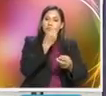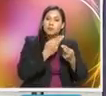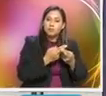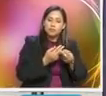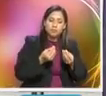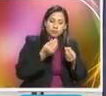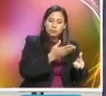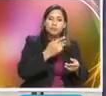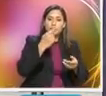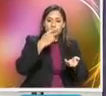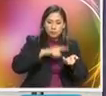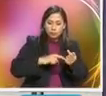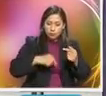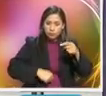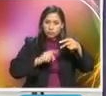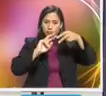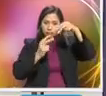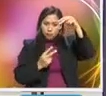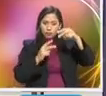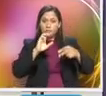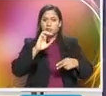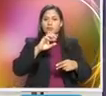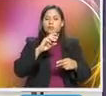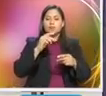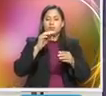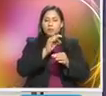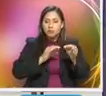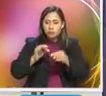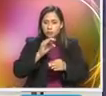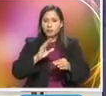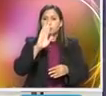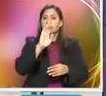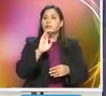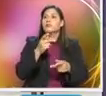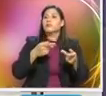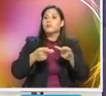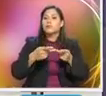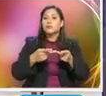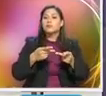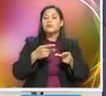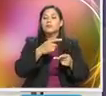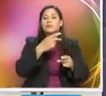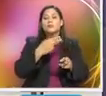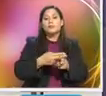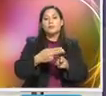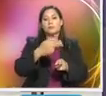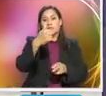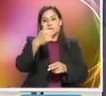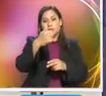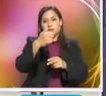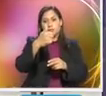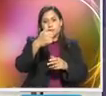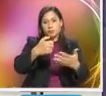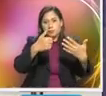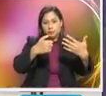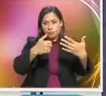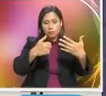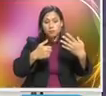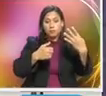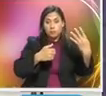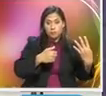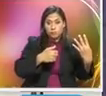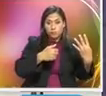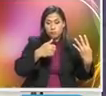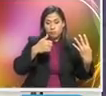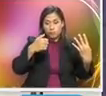las enzimas y el bebé está preparándose para recibir el alimento hasta el 6º, de hecho. Entonces, entre el 4º y el 6º